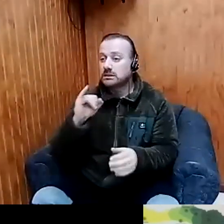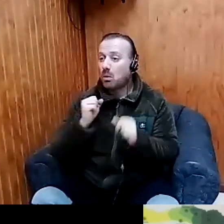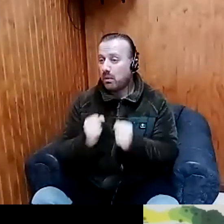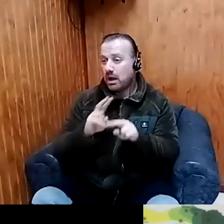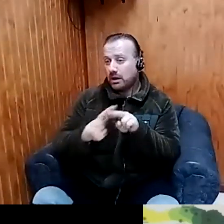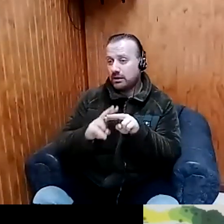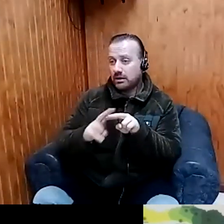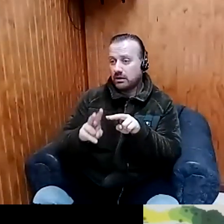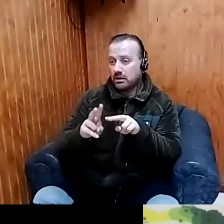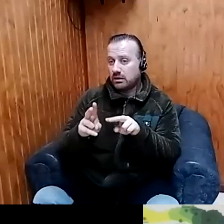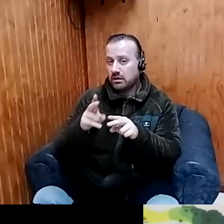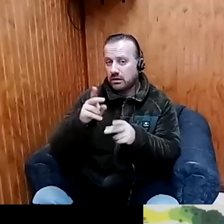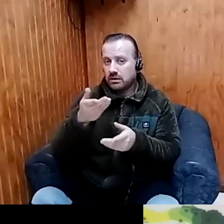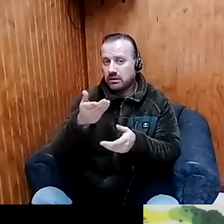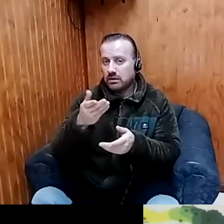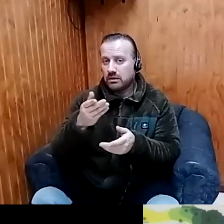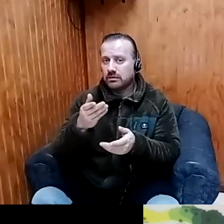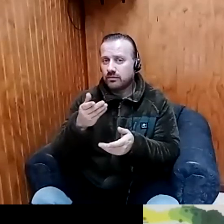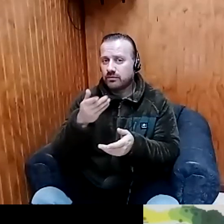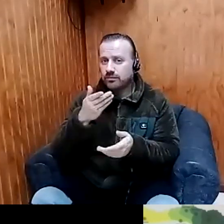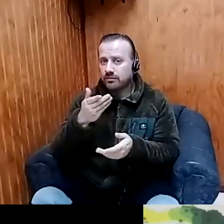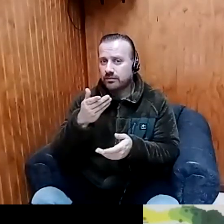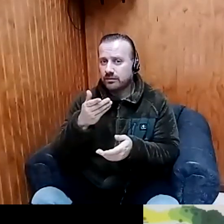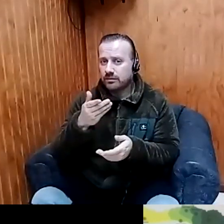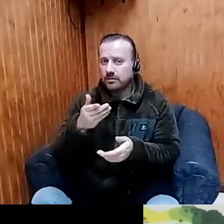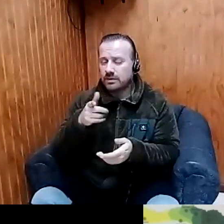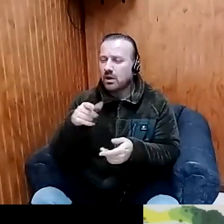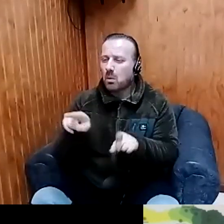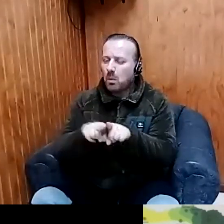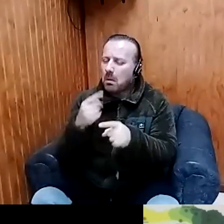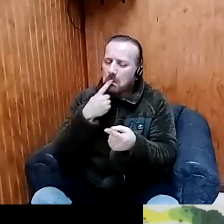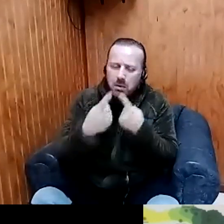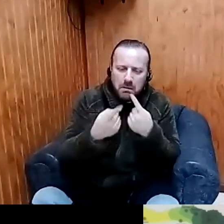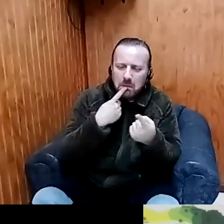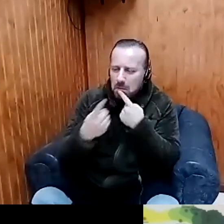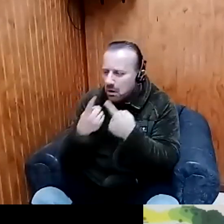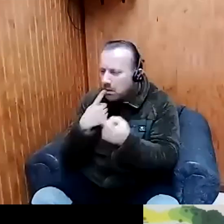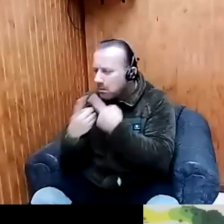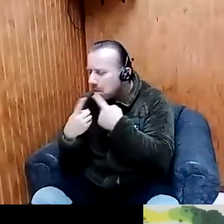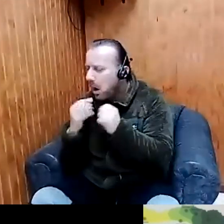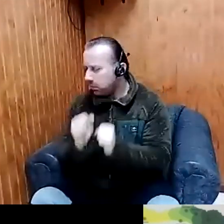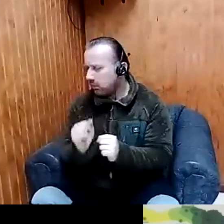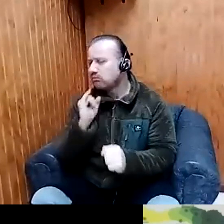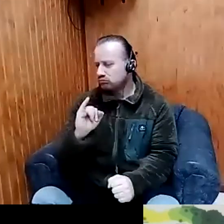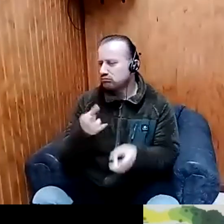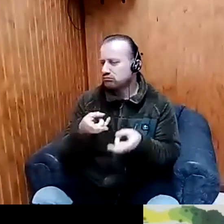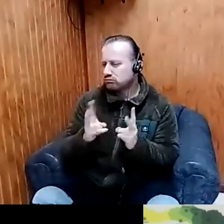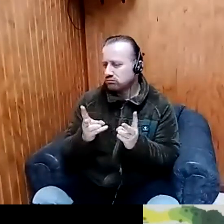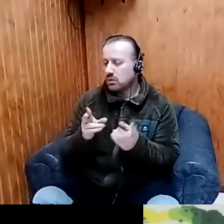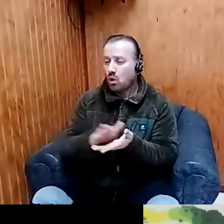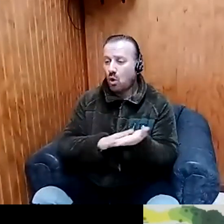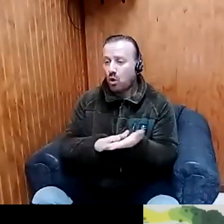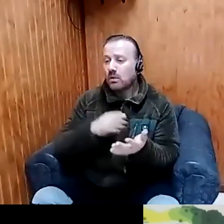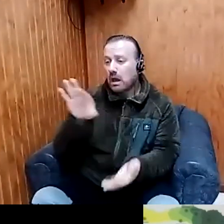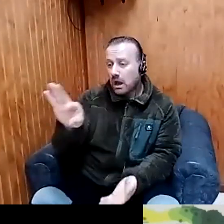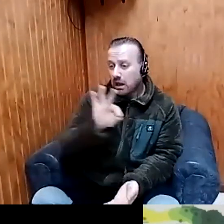hacer pequeños, lo que en catalán llamamos tastets, degustaciones de indagación, ¿no? Entonces, elijamos bien